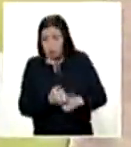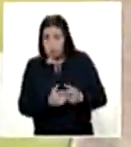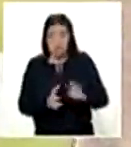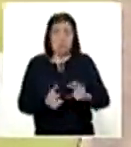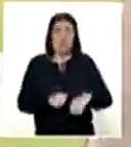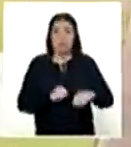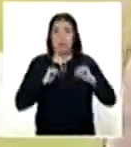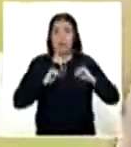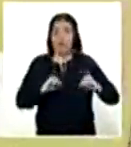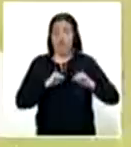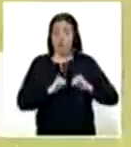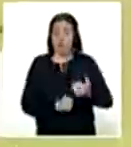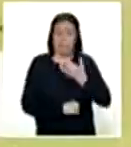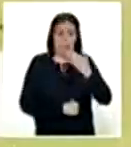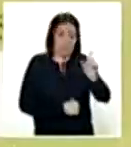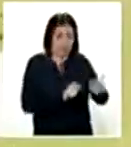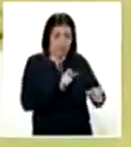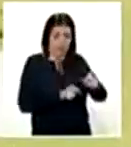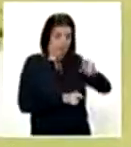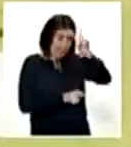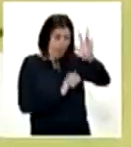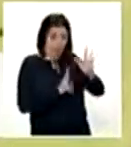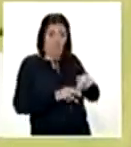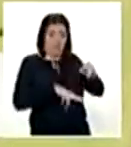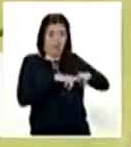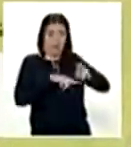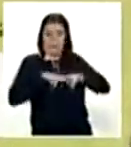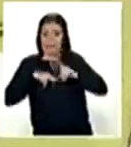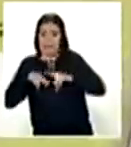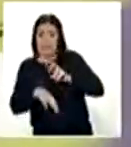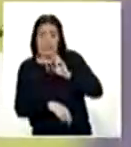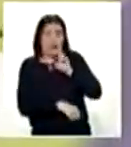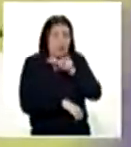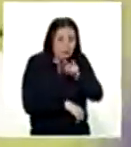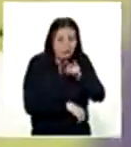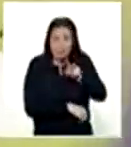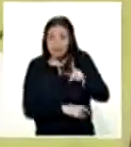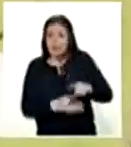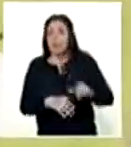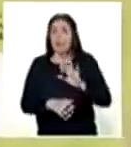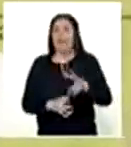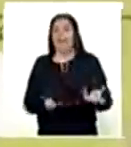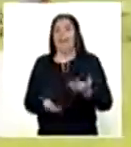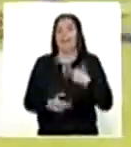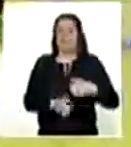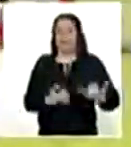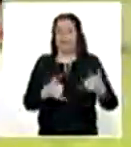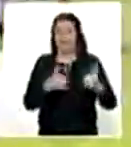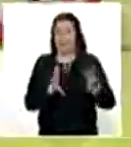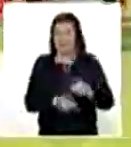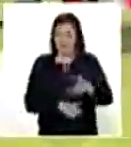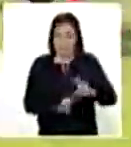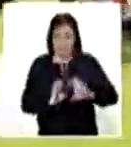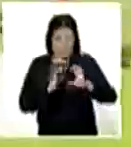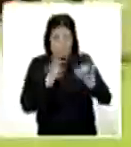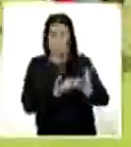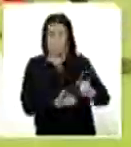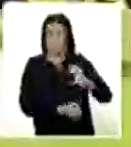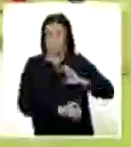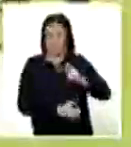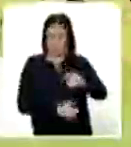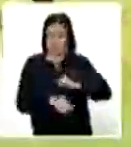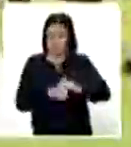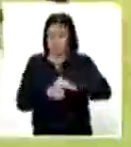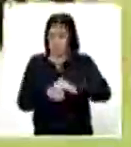con la presencia de hinchas peruanos en las tribunas, quienes pudieron estar cerca de sus ídolos. El equipo de Gareca entrenará en esta ciudad hasta